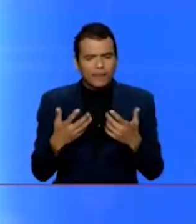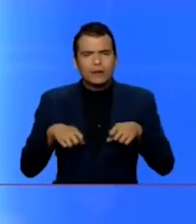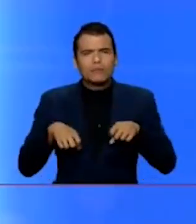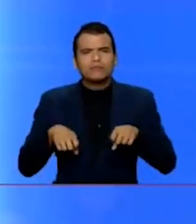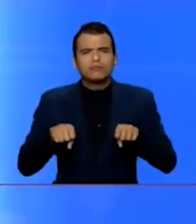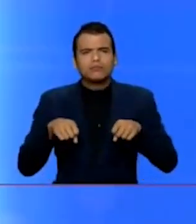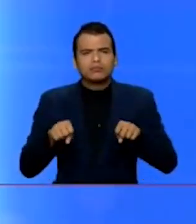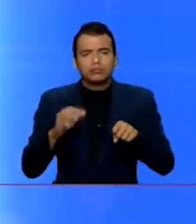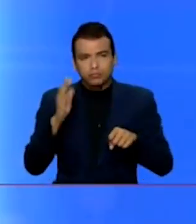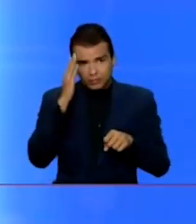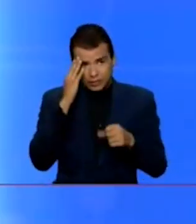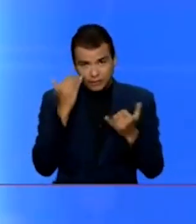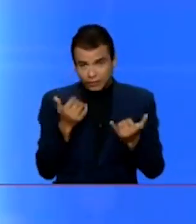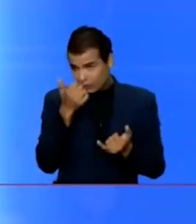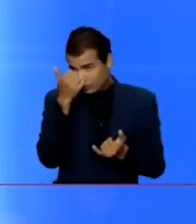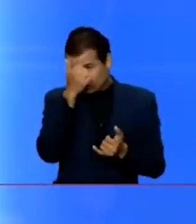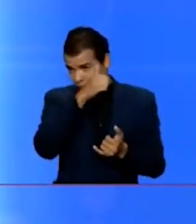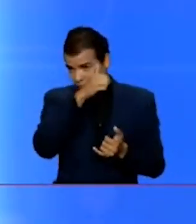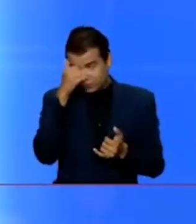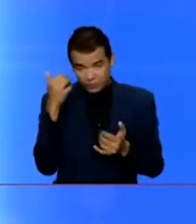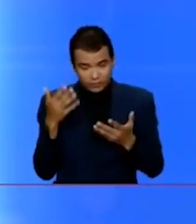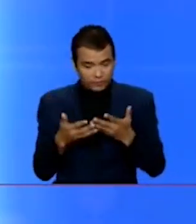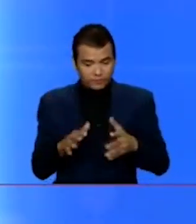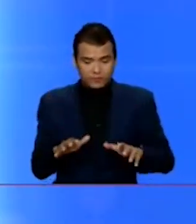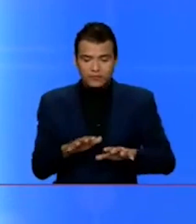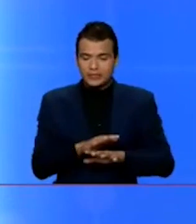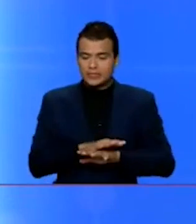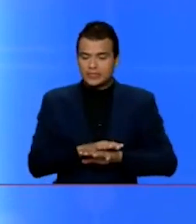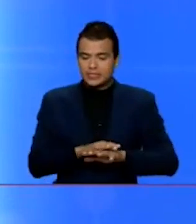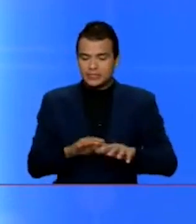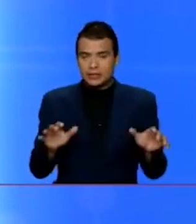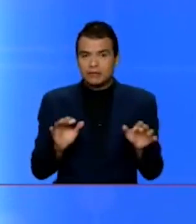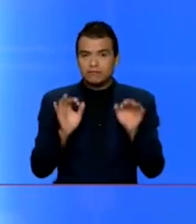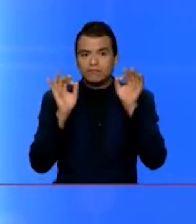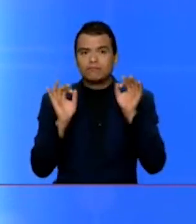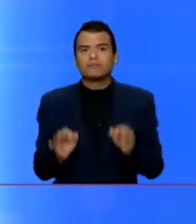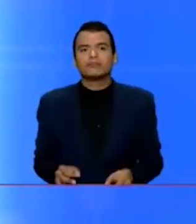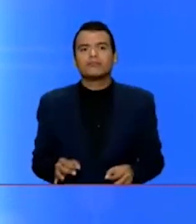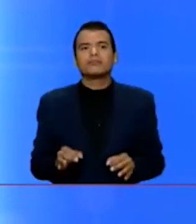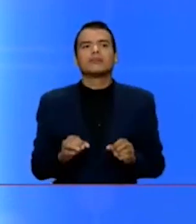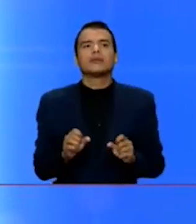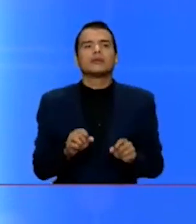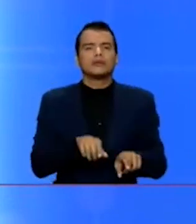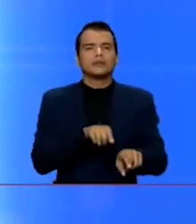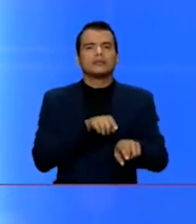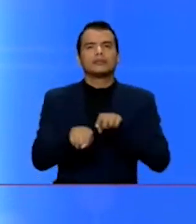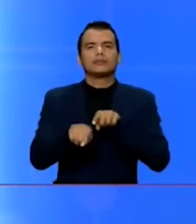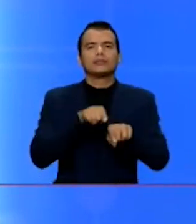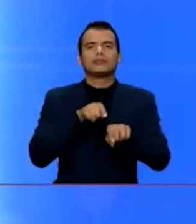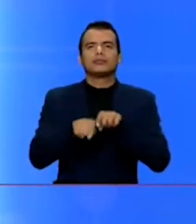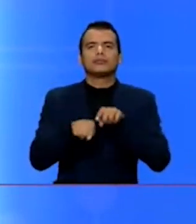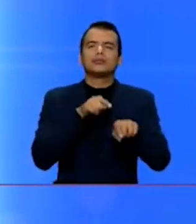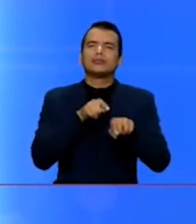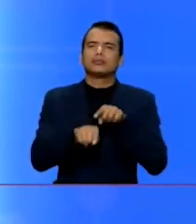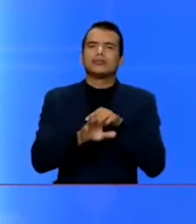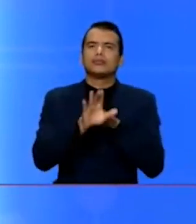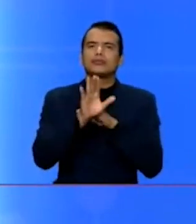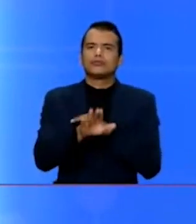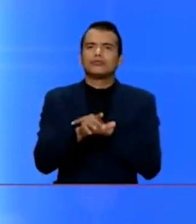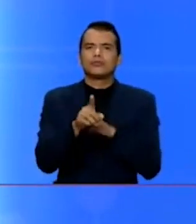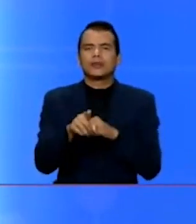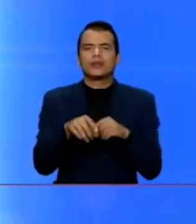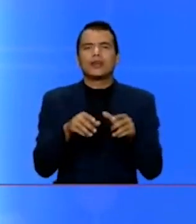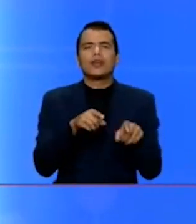Este domingo culminó y con éxito en el Valle del Cauca la primera de las tres válidas del Dirt Riders, competencia